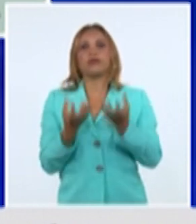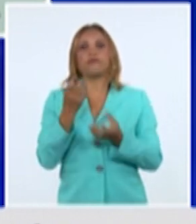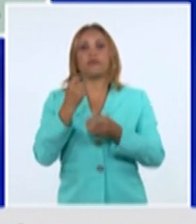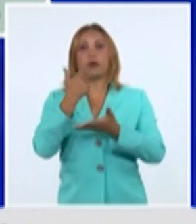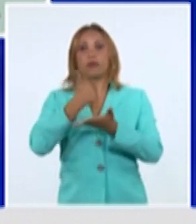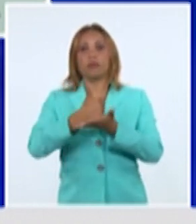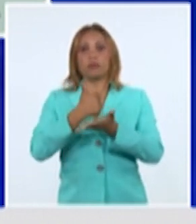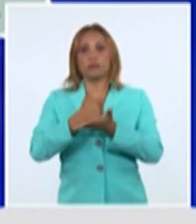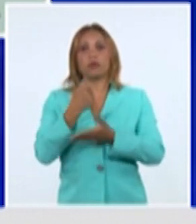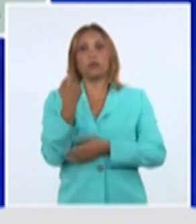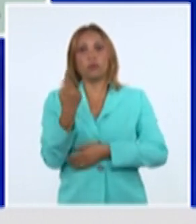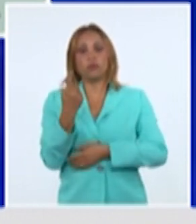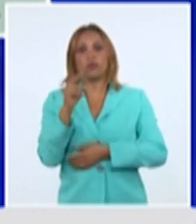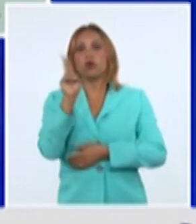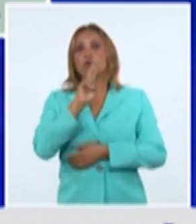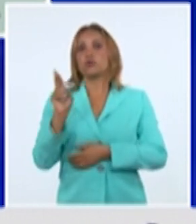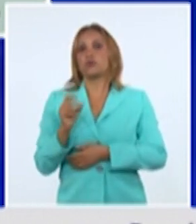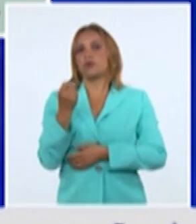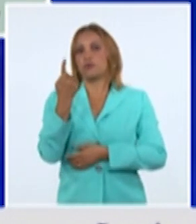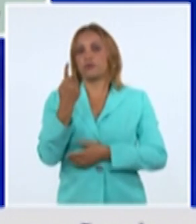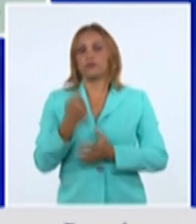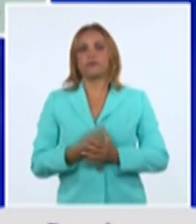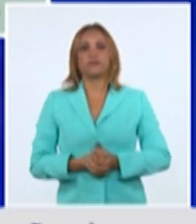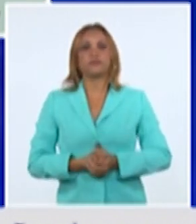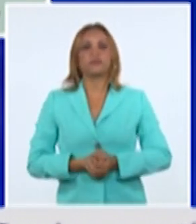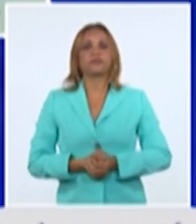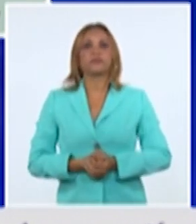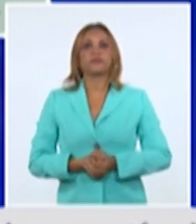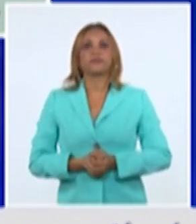de Cienfuegos y Rodas.